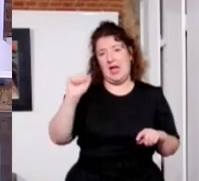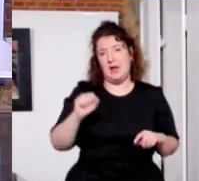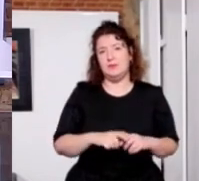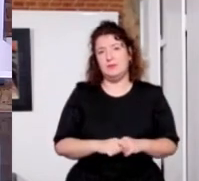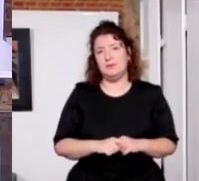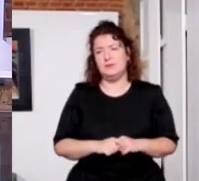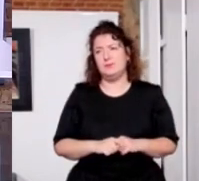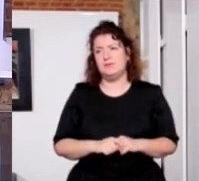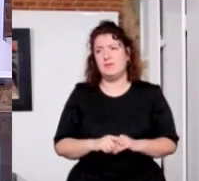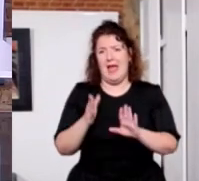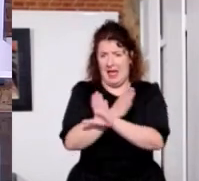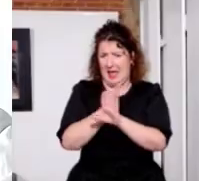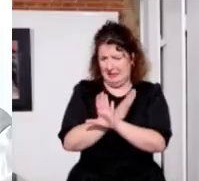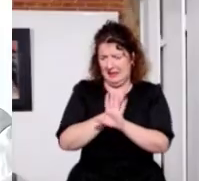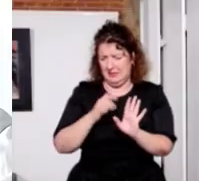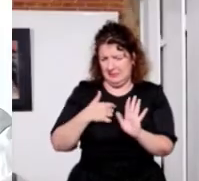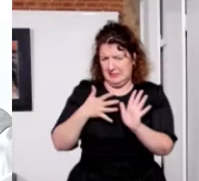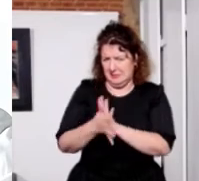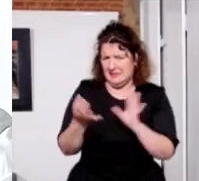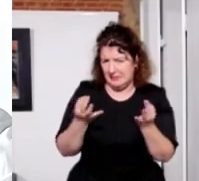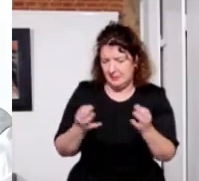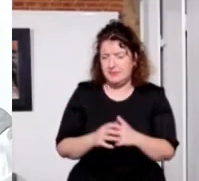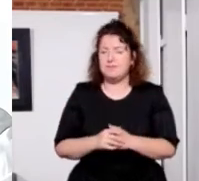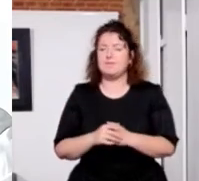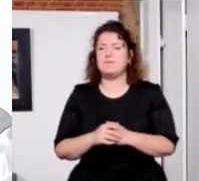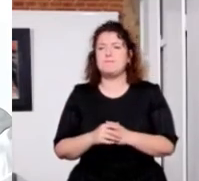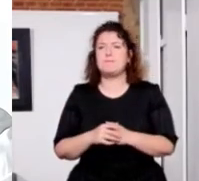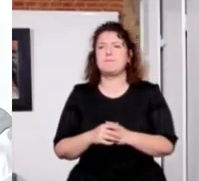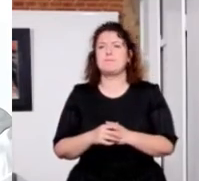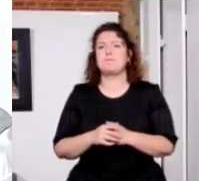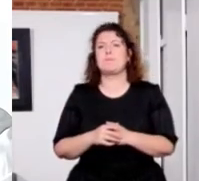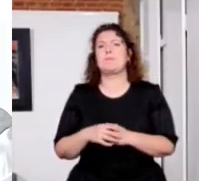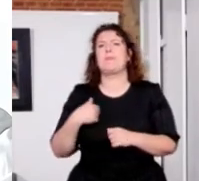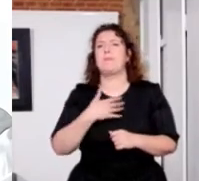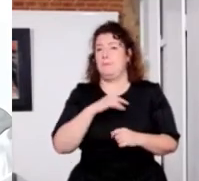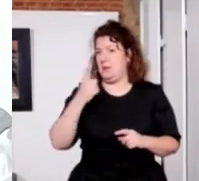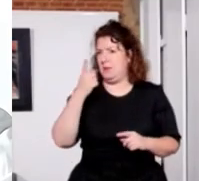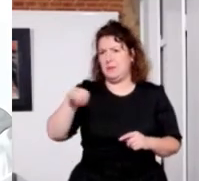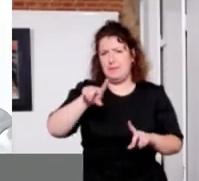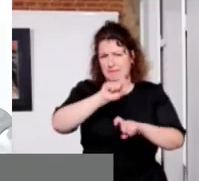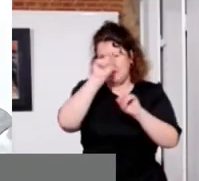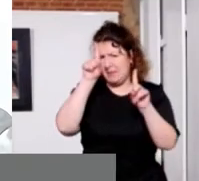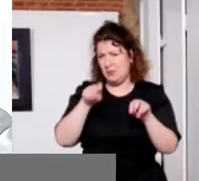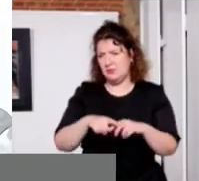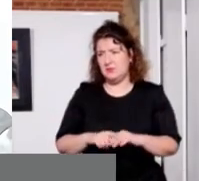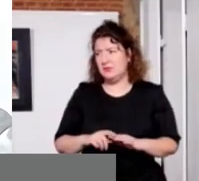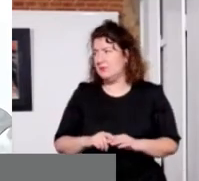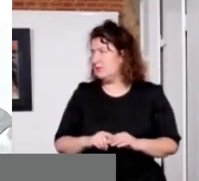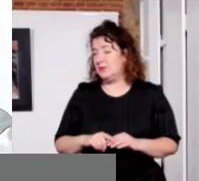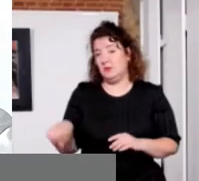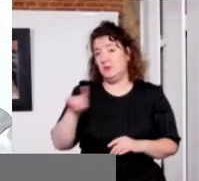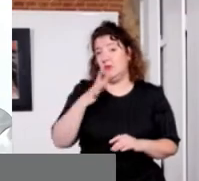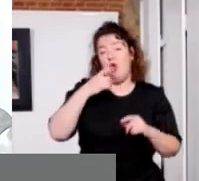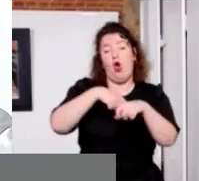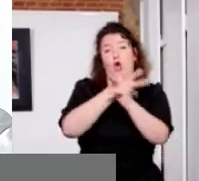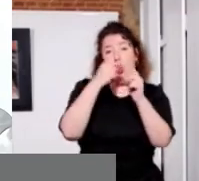explicar qué es la Volunteca, me gustaría lanzar una pregunta. Si pudiera levantar la mano, y virtualmente los